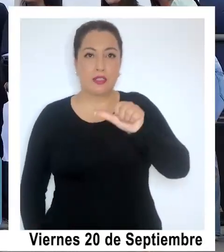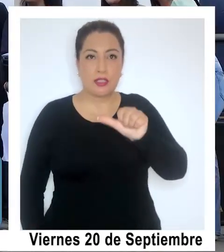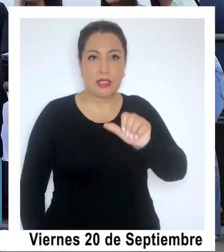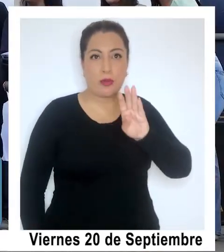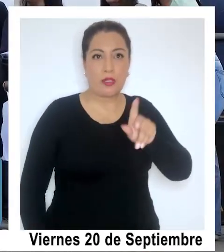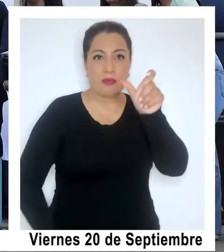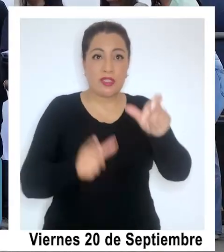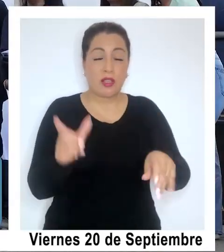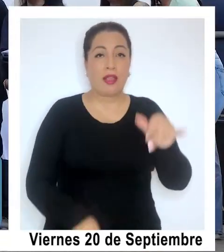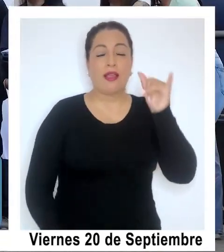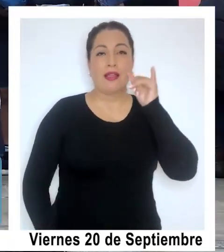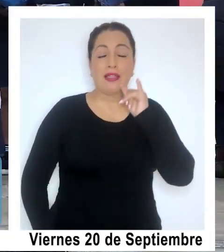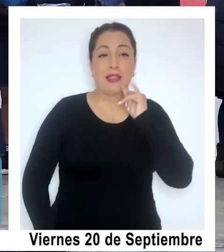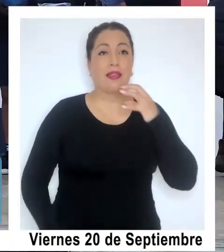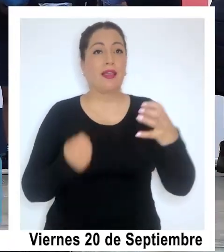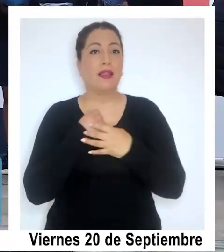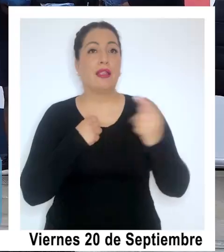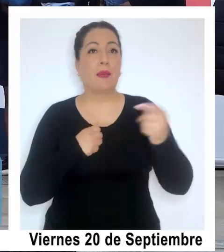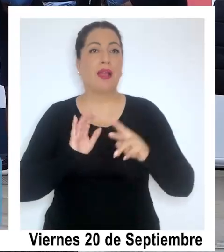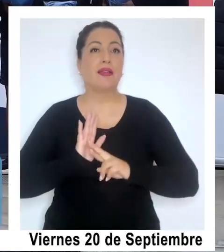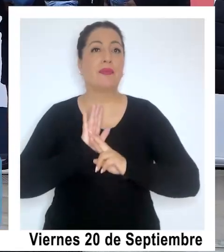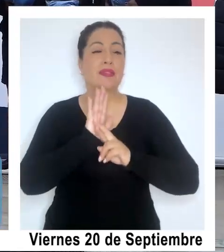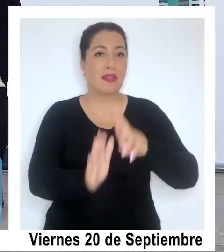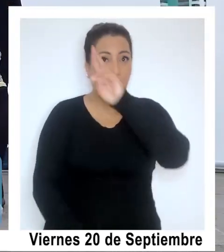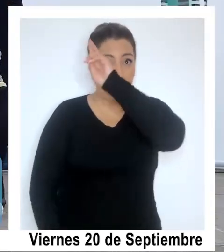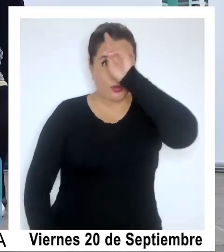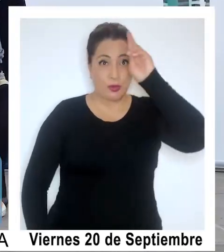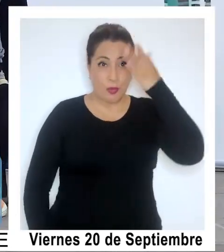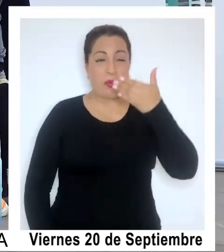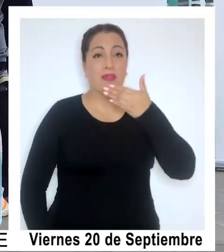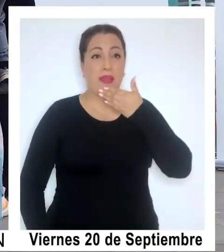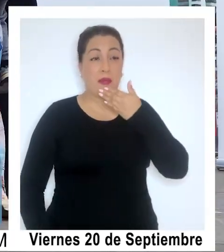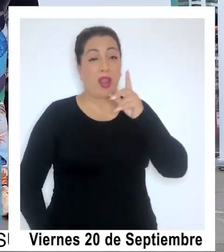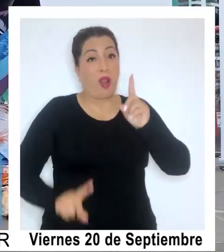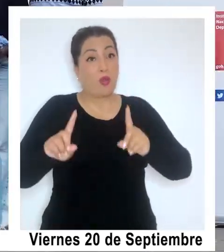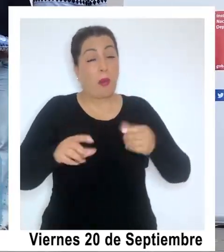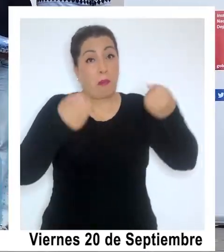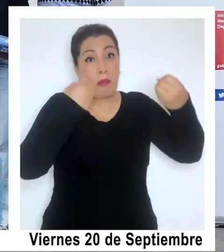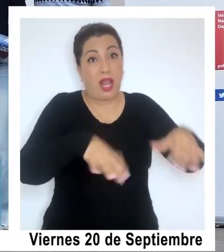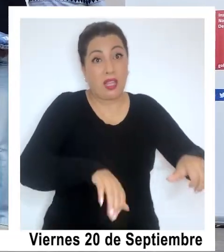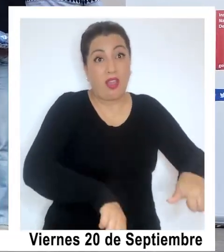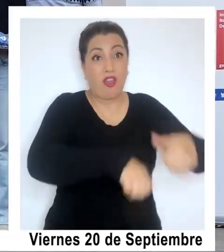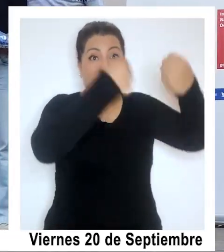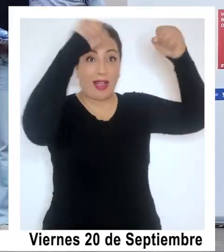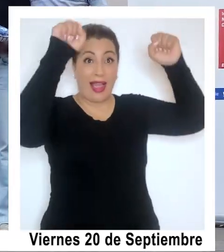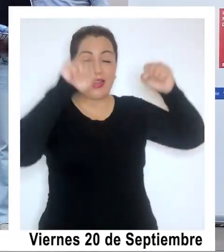164 tarapaqueños nos representarán en Temuco, y más allá de los resultados, sin duda